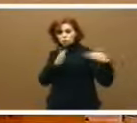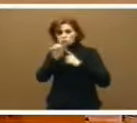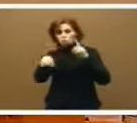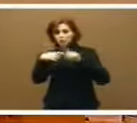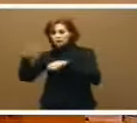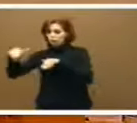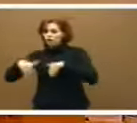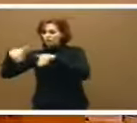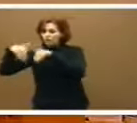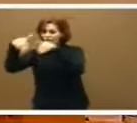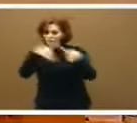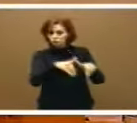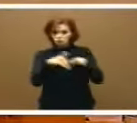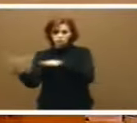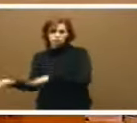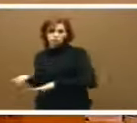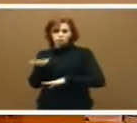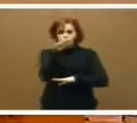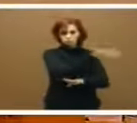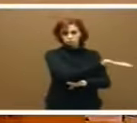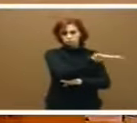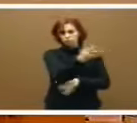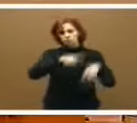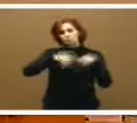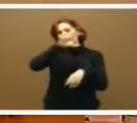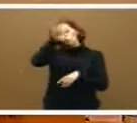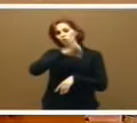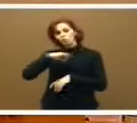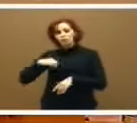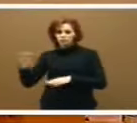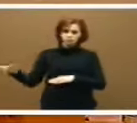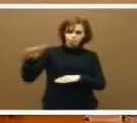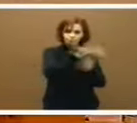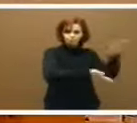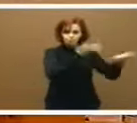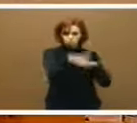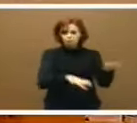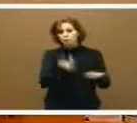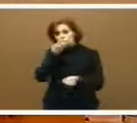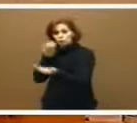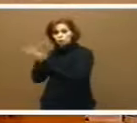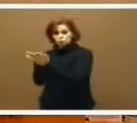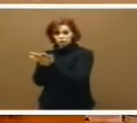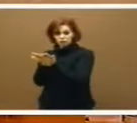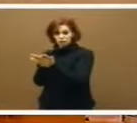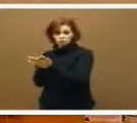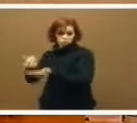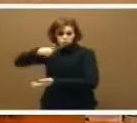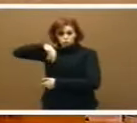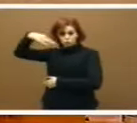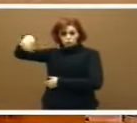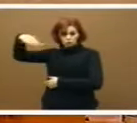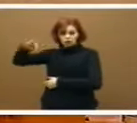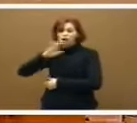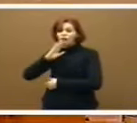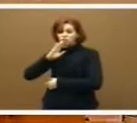candidatos desde las Cámaras legislativas autonómicas. La propuesta para cubrir dicha vacante, la única propuesta que, como